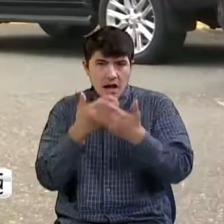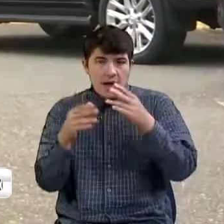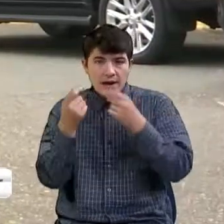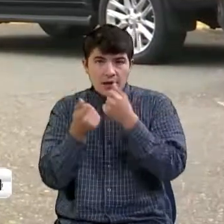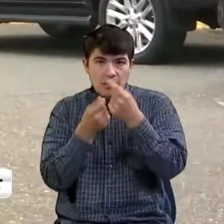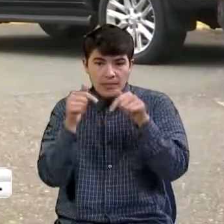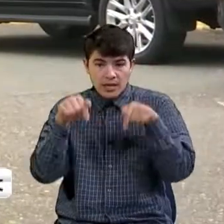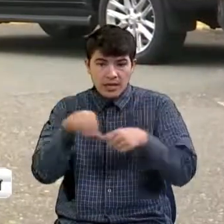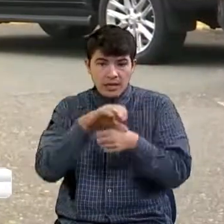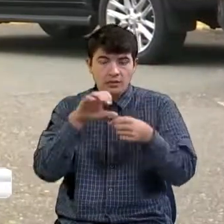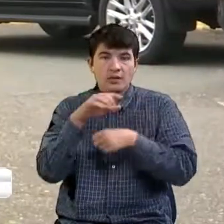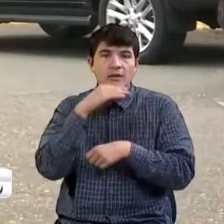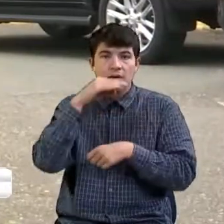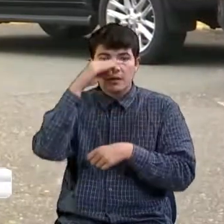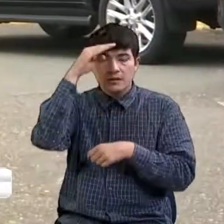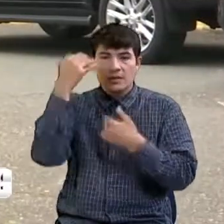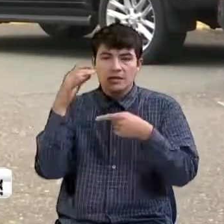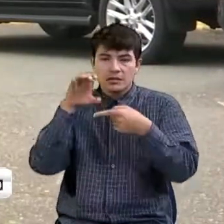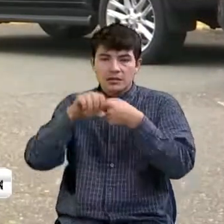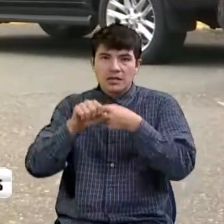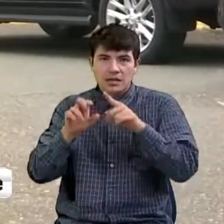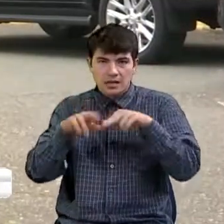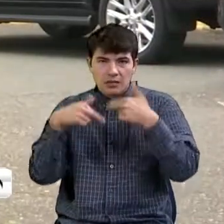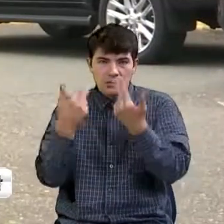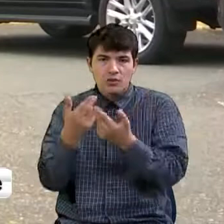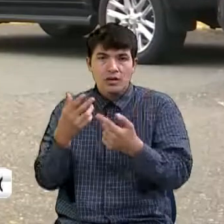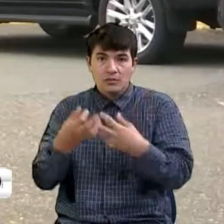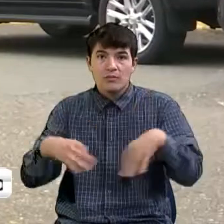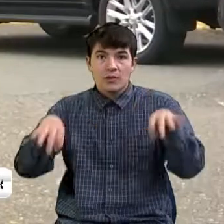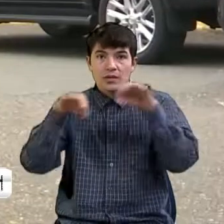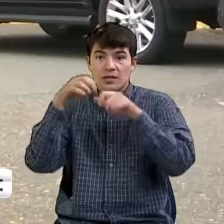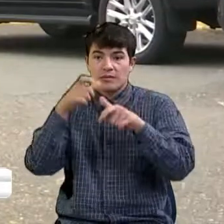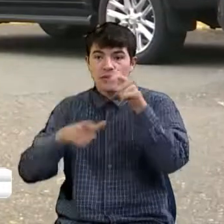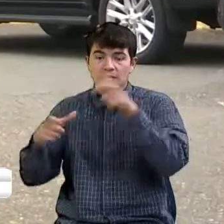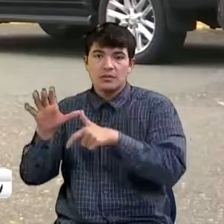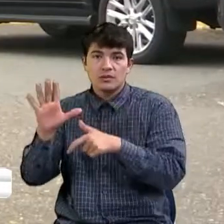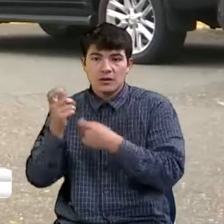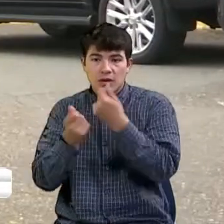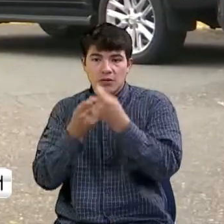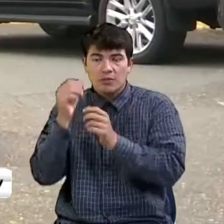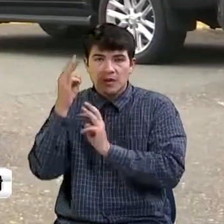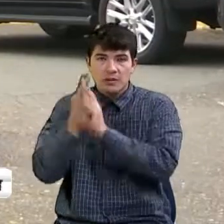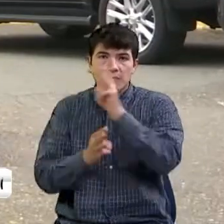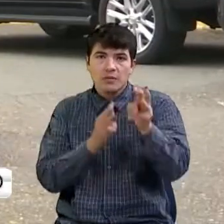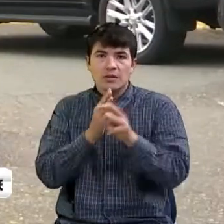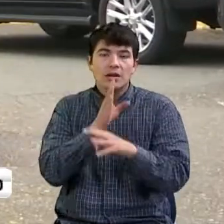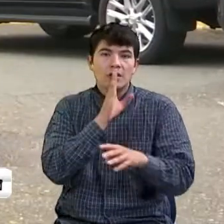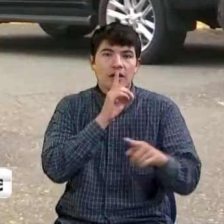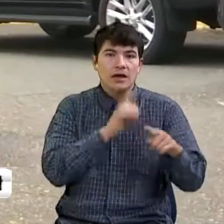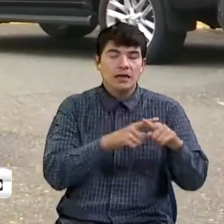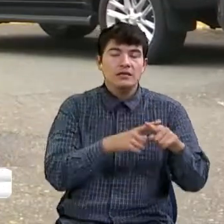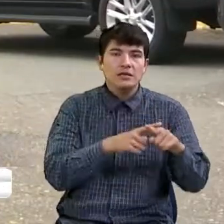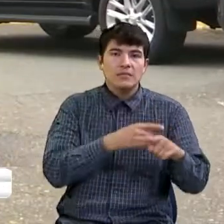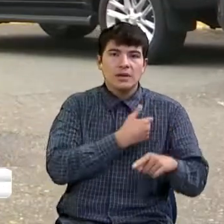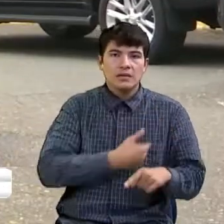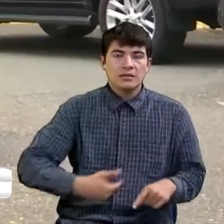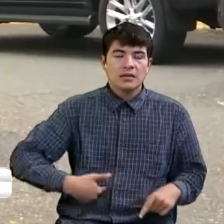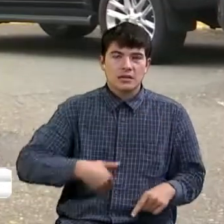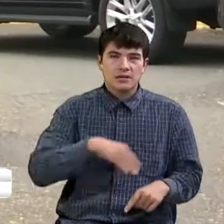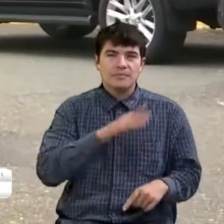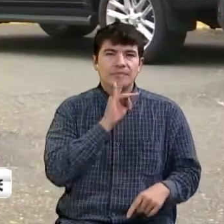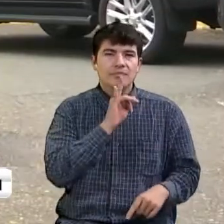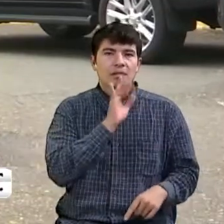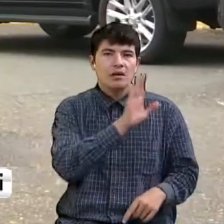es que aquí en la ciudad de medellín se dan cita esta hora importantes personalidades del ámbito de la economía mundial entre ellas el ex presidente de los eeuu bill